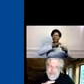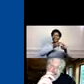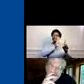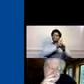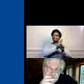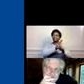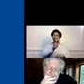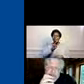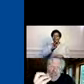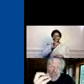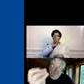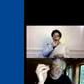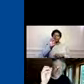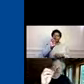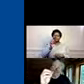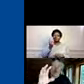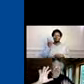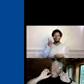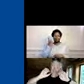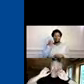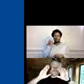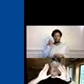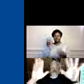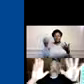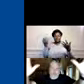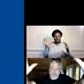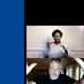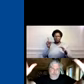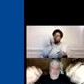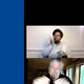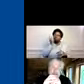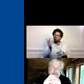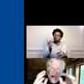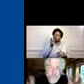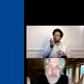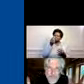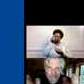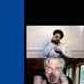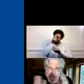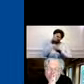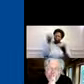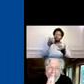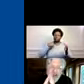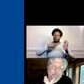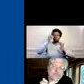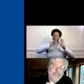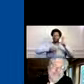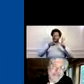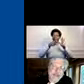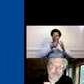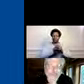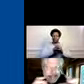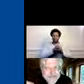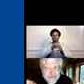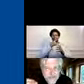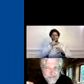Urban, así se llama él. Y de hecho, él dijo eso el año pasado. Y fue algo de tremendo impacto para nosotros.